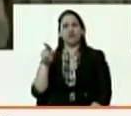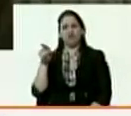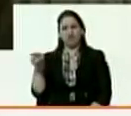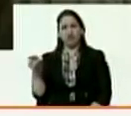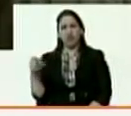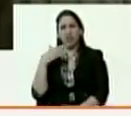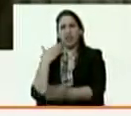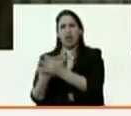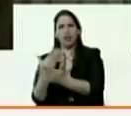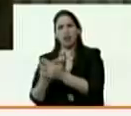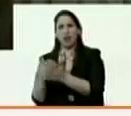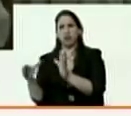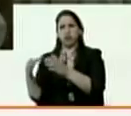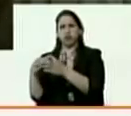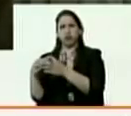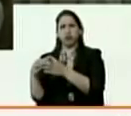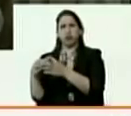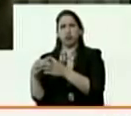con las partes